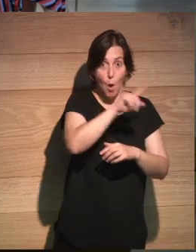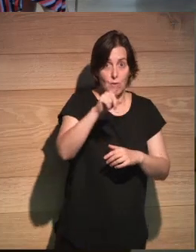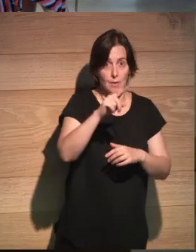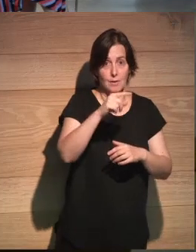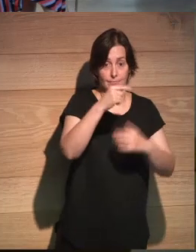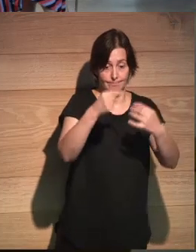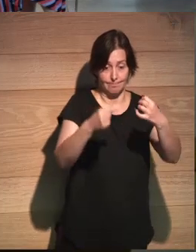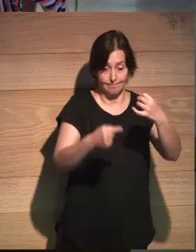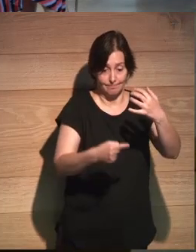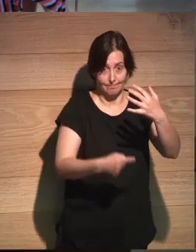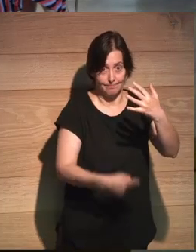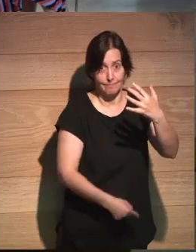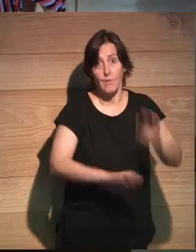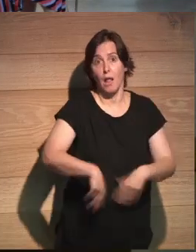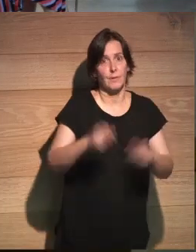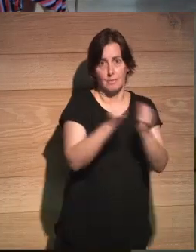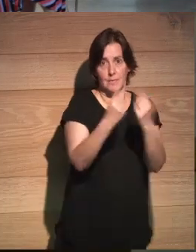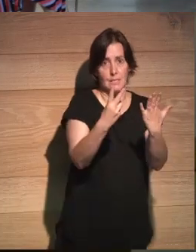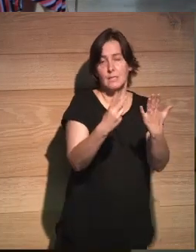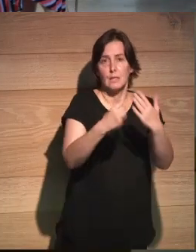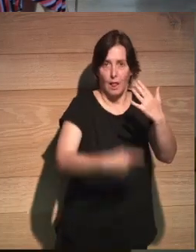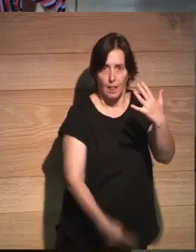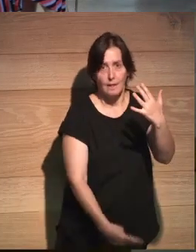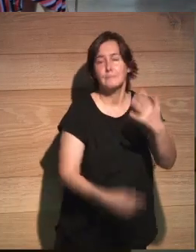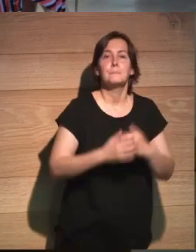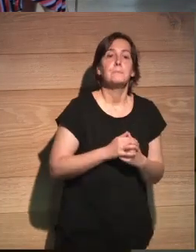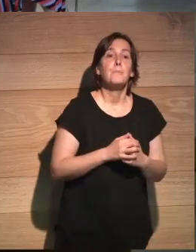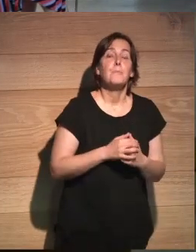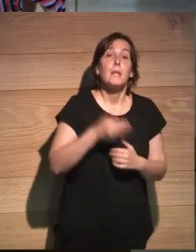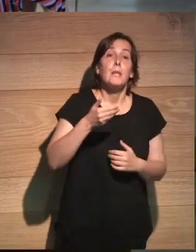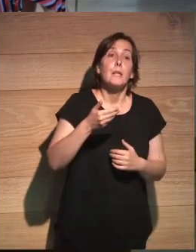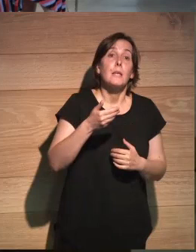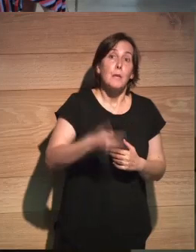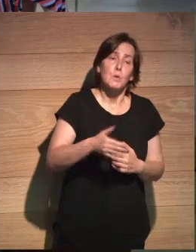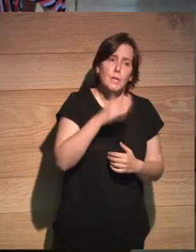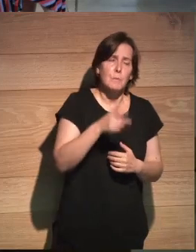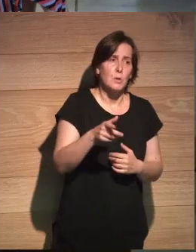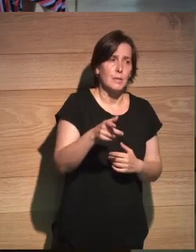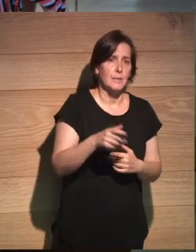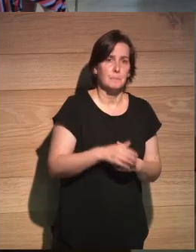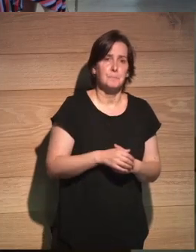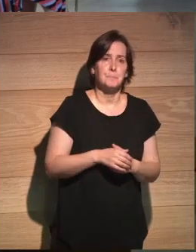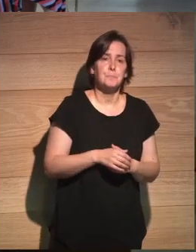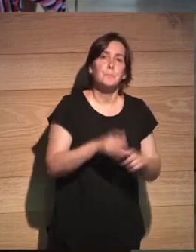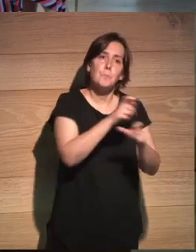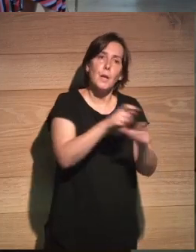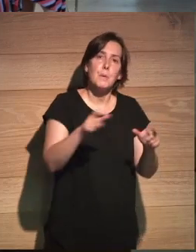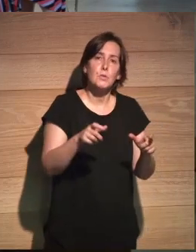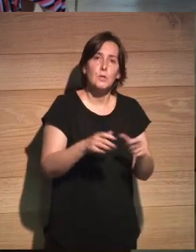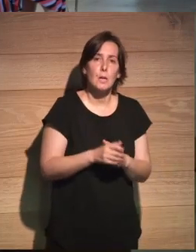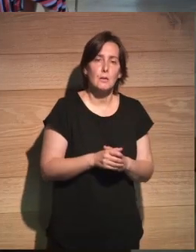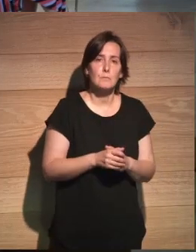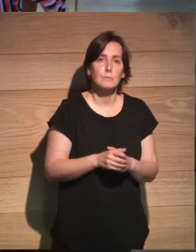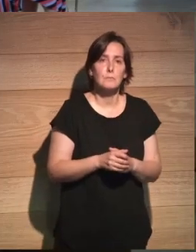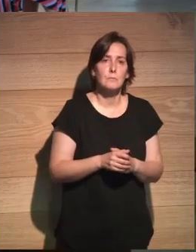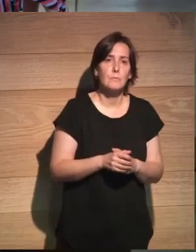y si seguimos así acabaremos el 27. Y esto es importante porque a nadie le extraña, y termino con esto, para no enrollarme, que alguien